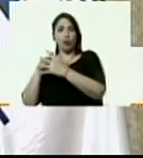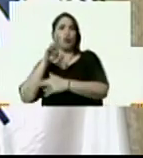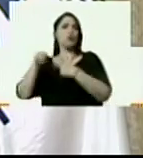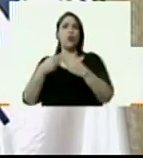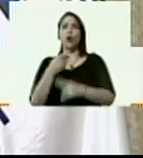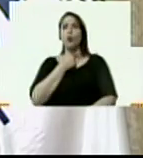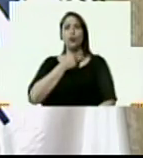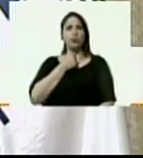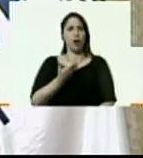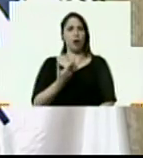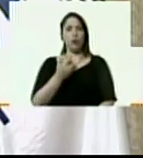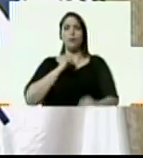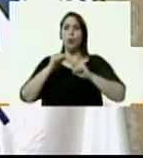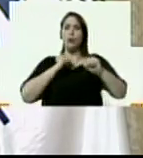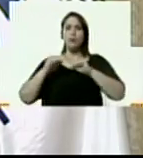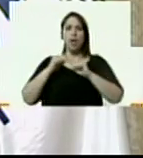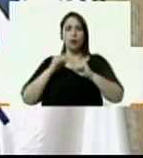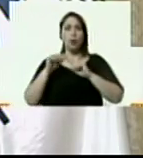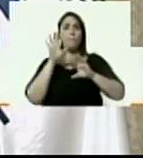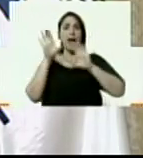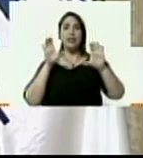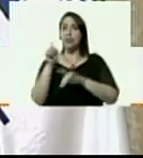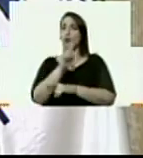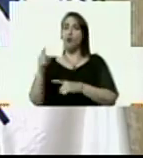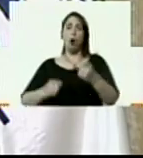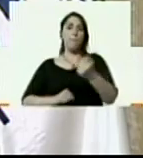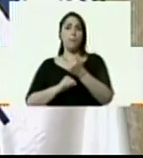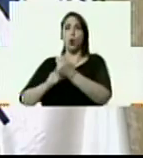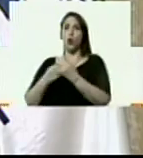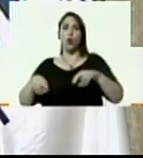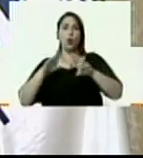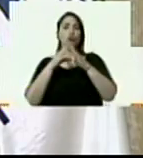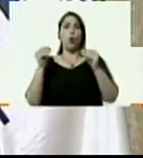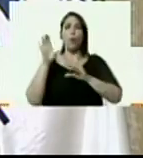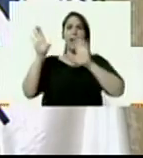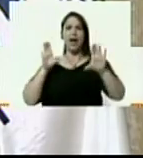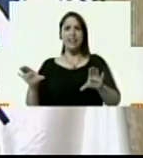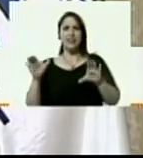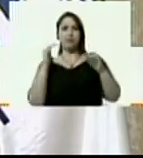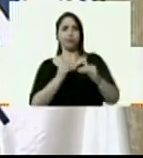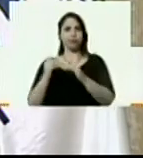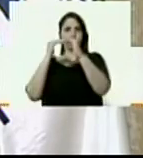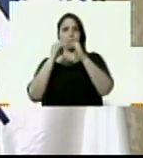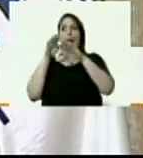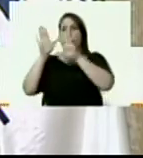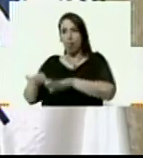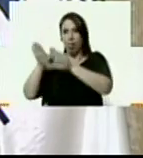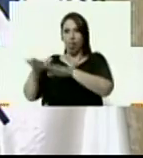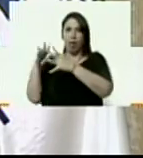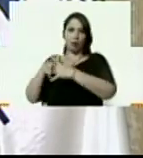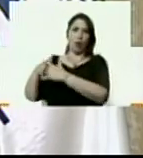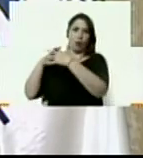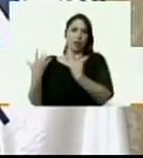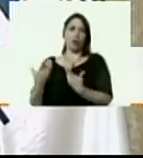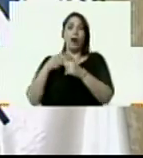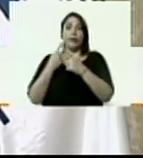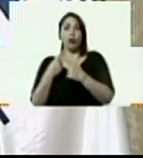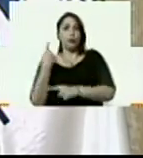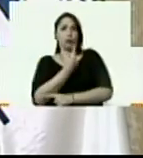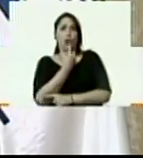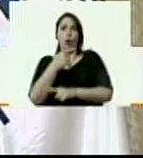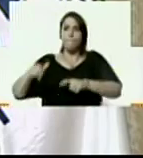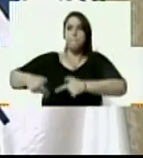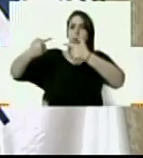el movimiento de países no alineados porque ellos quieren que todos los países tenga alineado con los eeuu entonces ya no solo tiene que